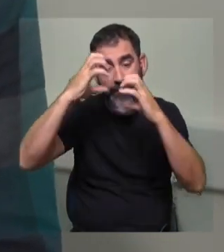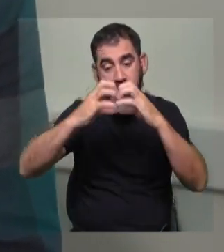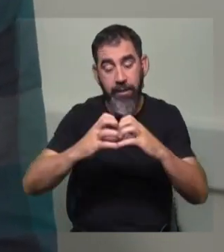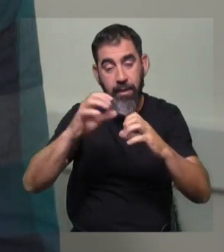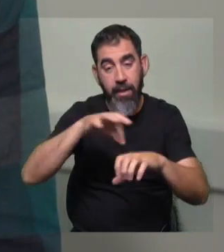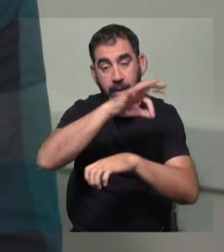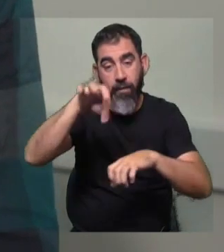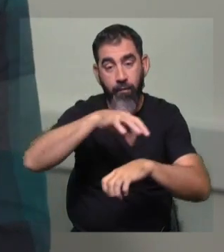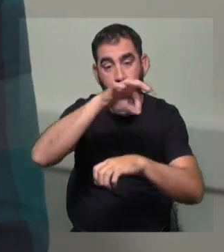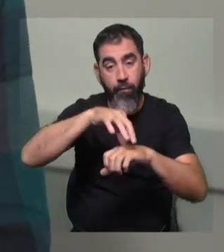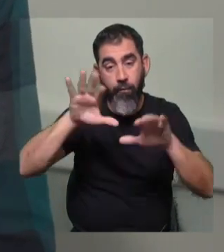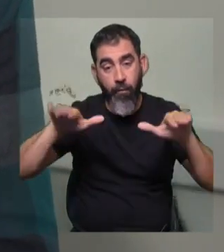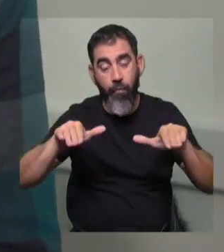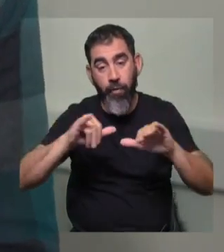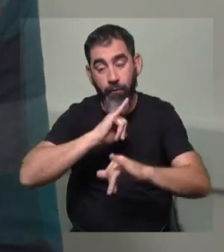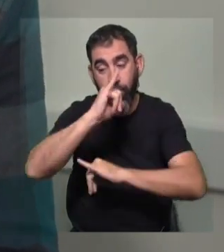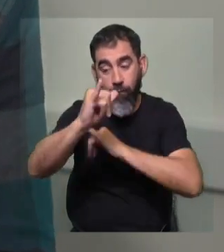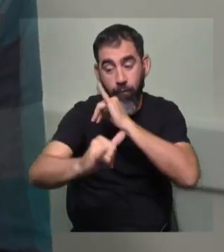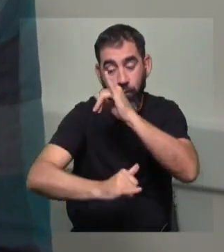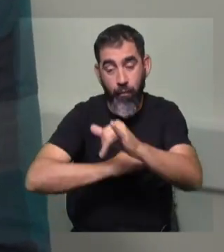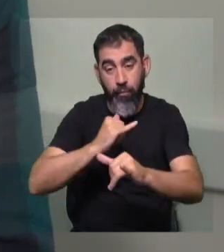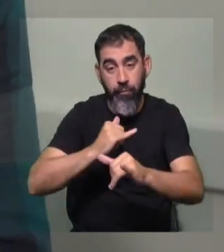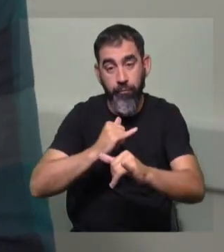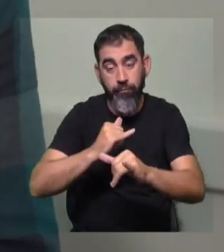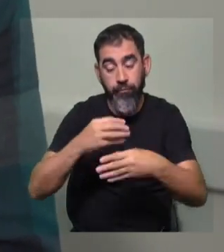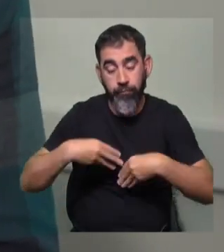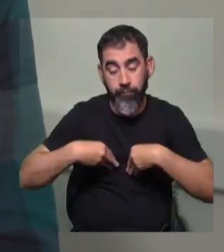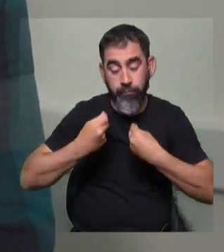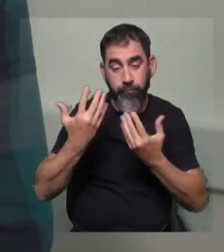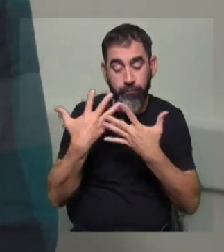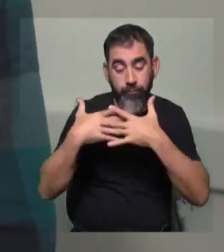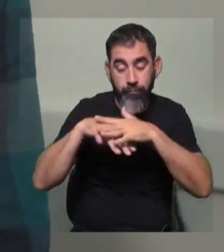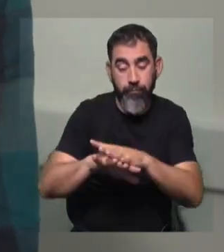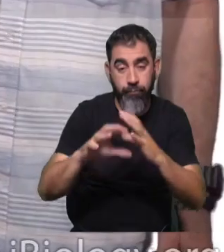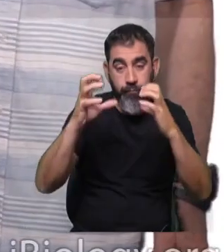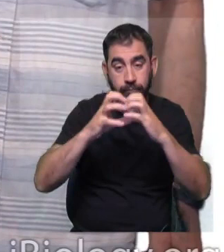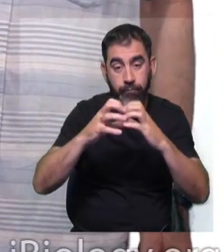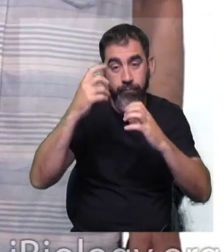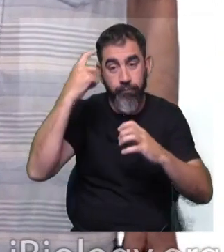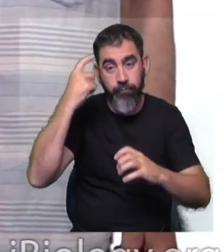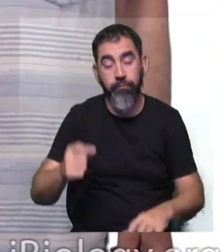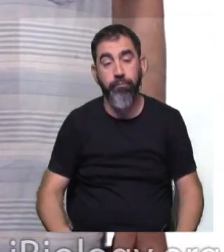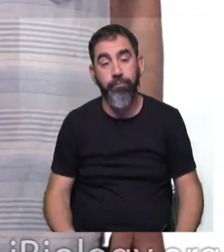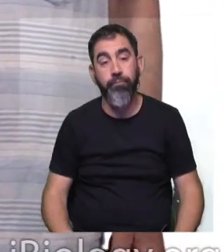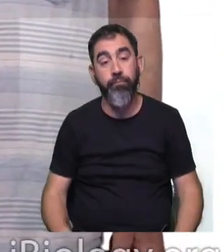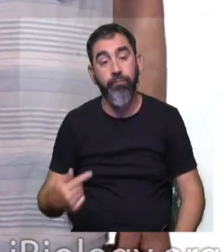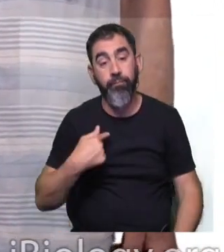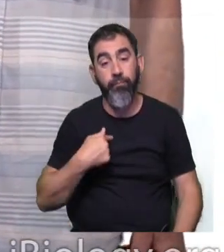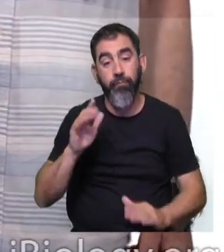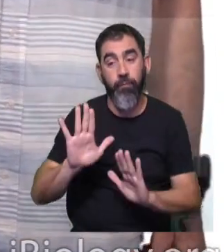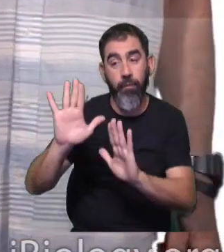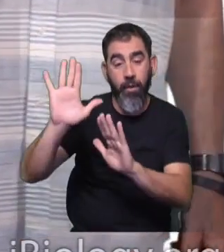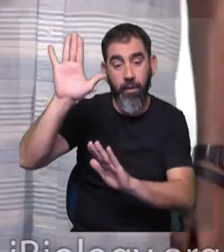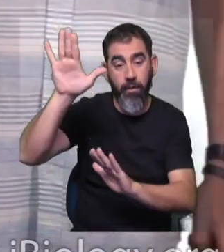cómo esa información termosensorial es integrada en el cerebro. Mientras estuve en